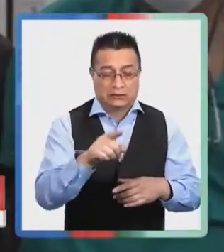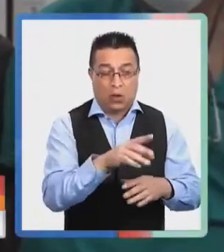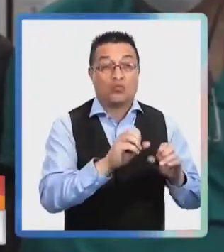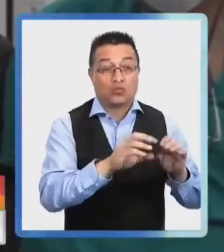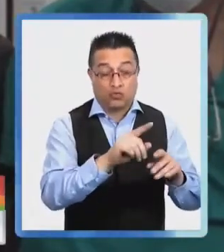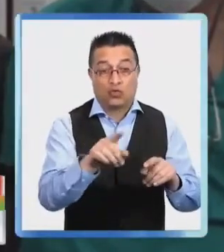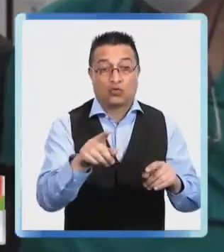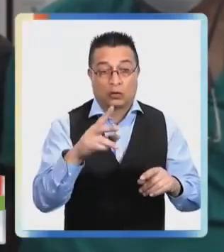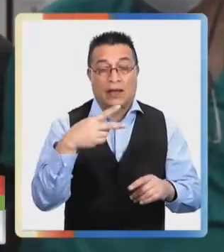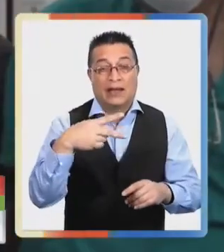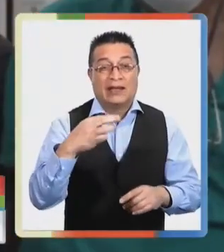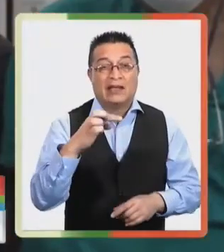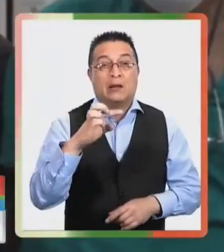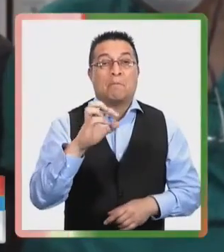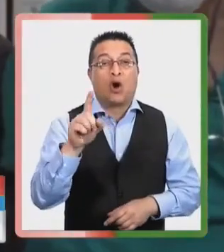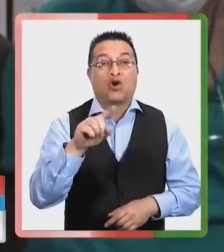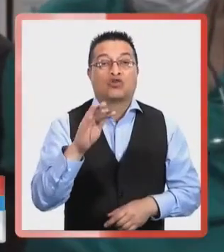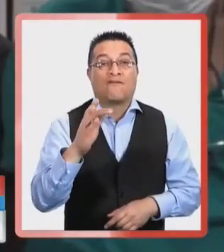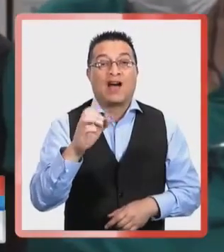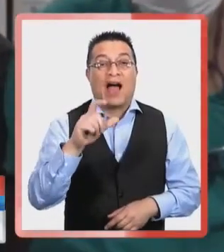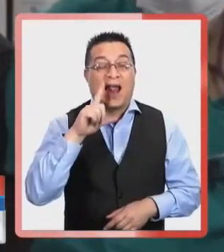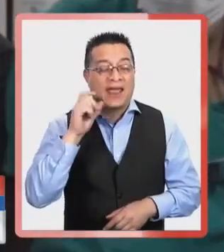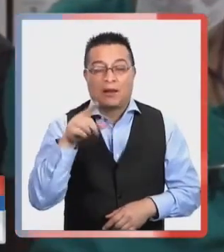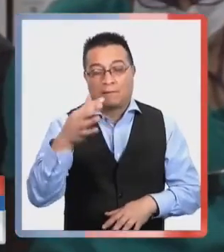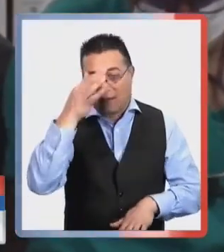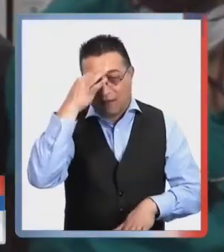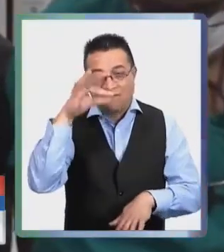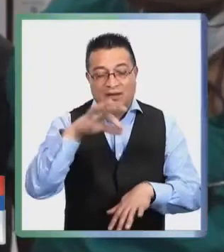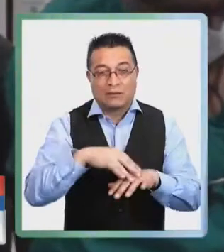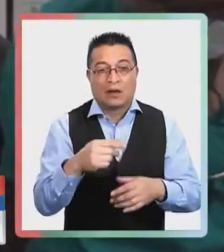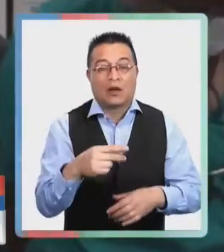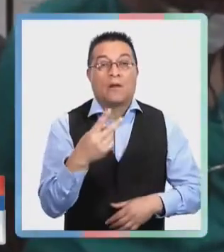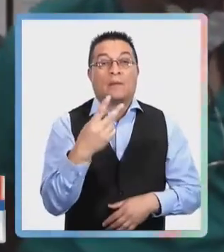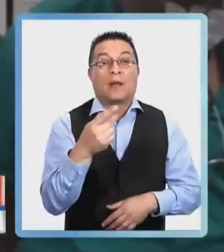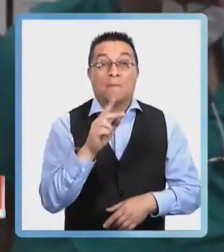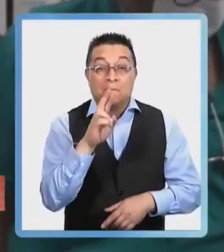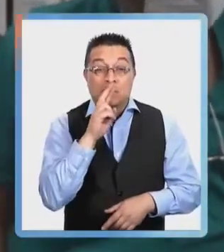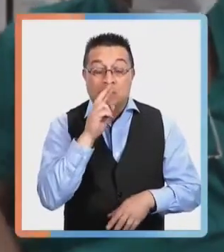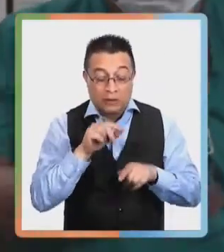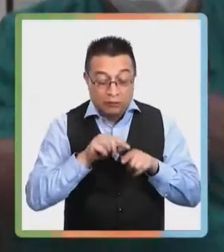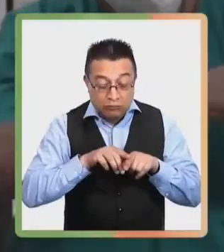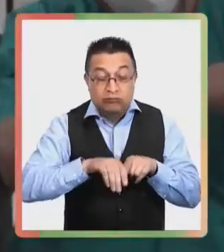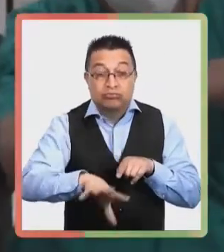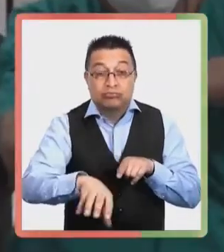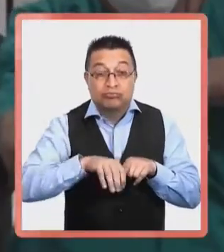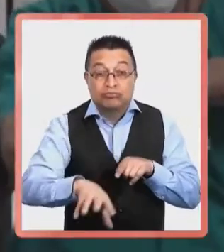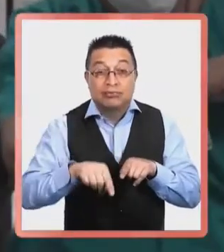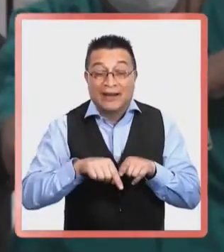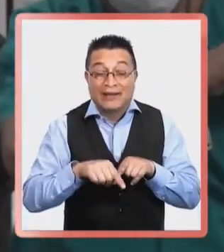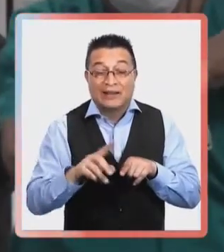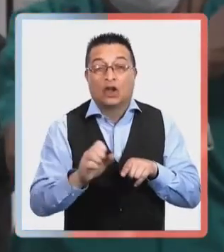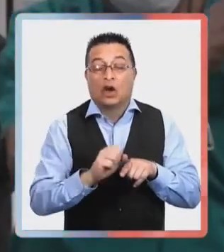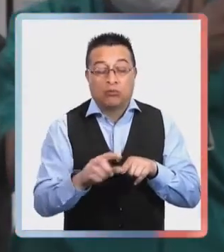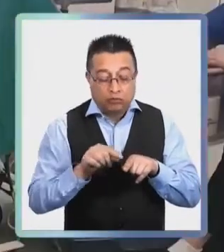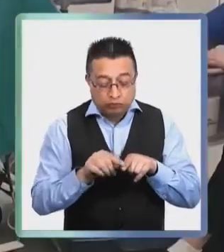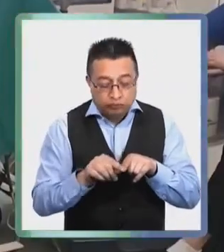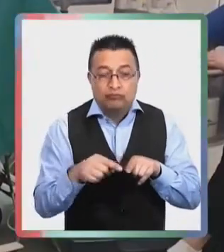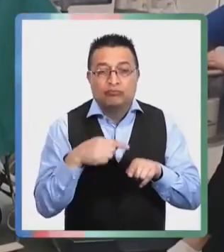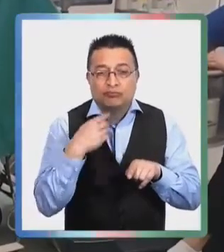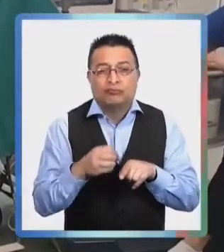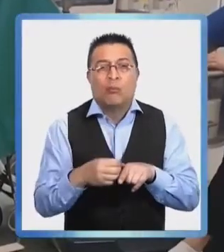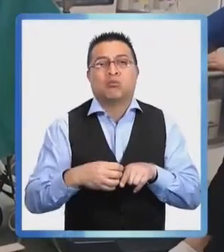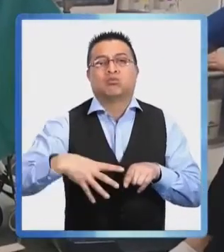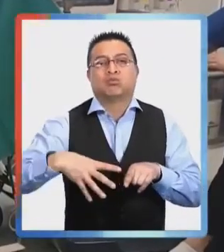la mayoría de ellas hipospadias, que se llama, que es una patología que la uretra, la cañería que lleva el pipí para afuera, no llega a